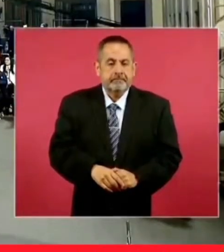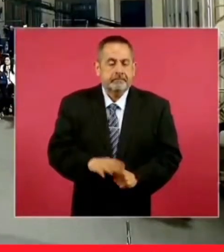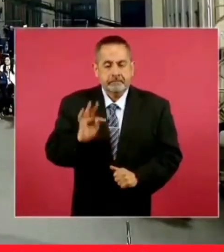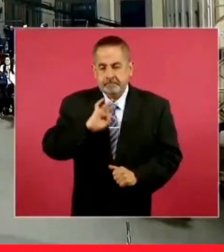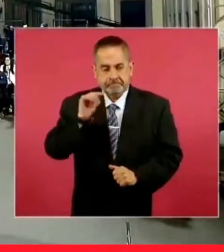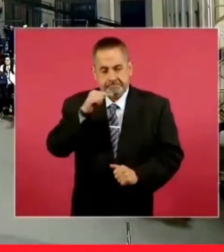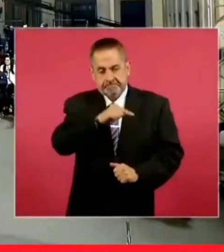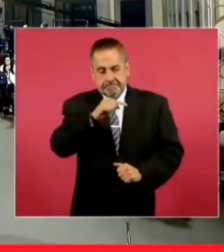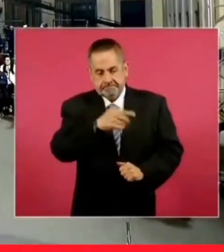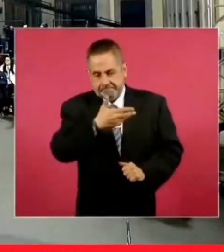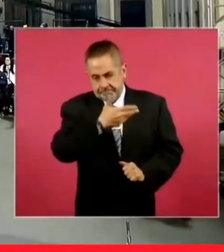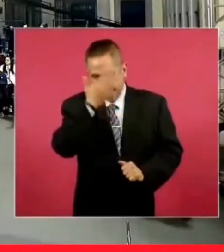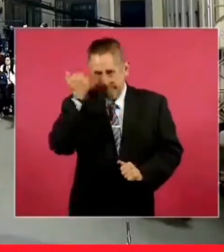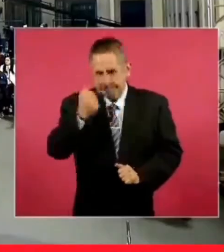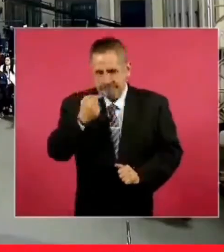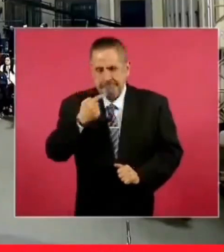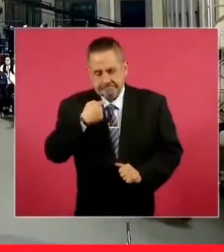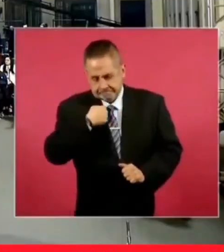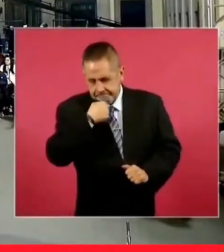sabía,